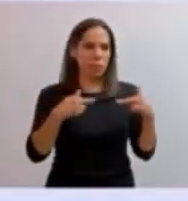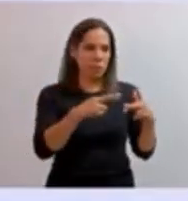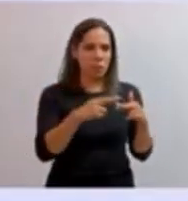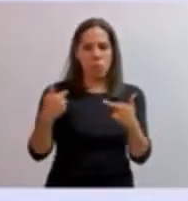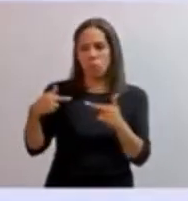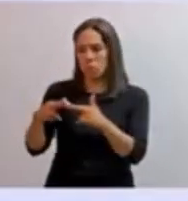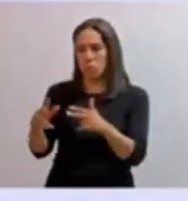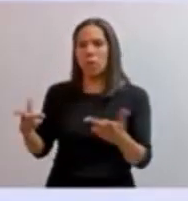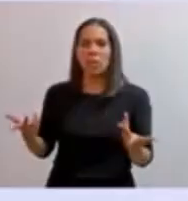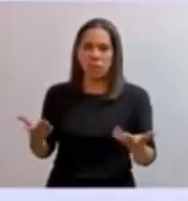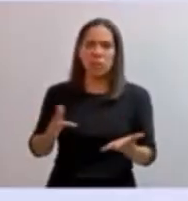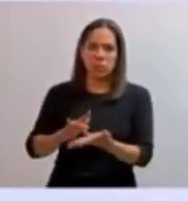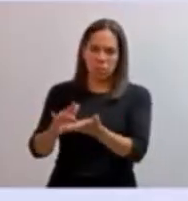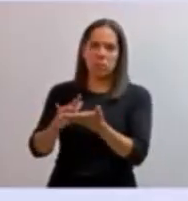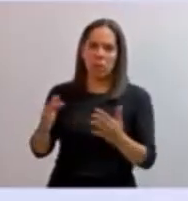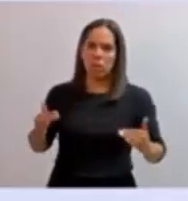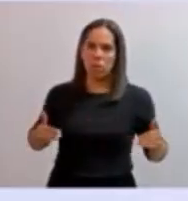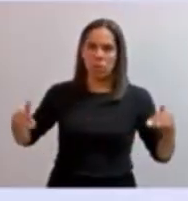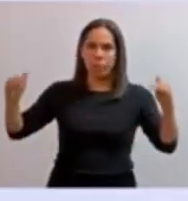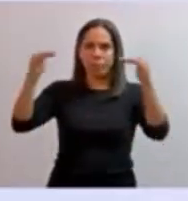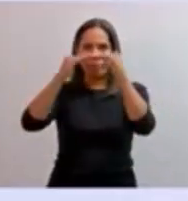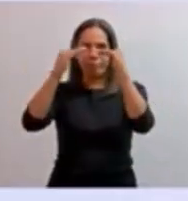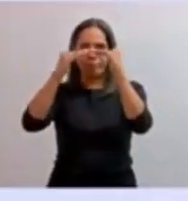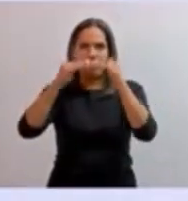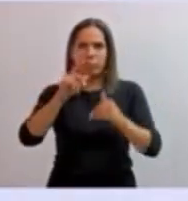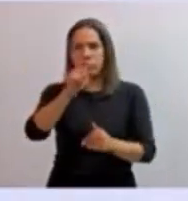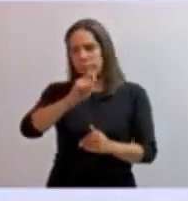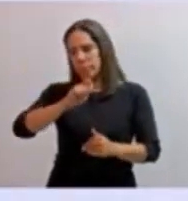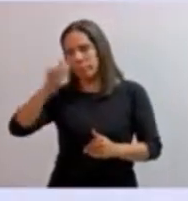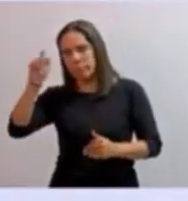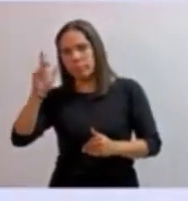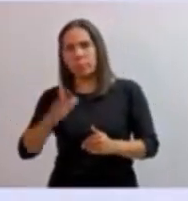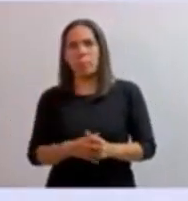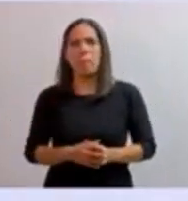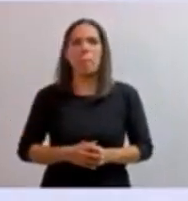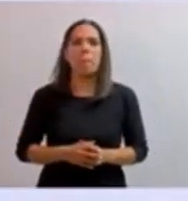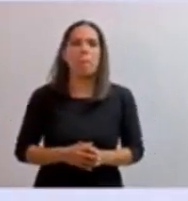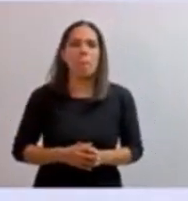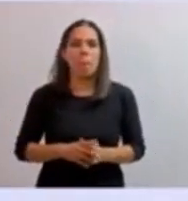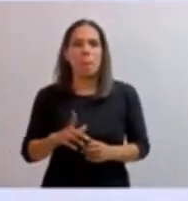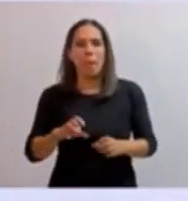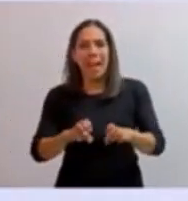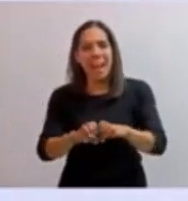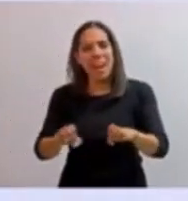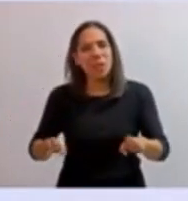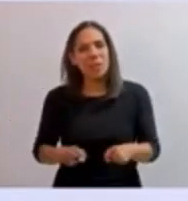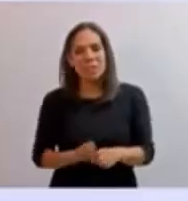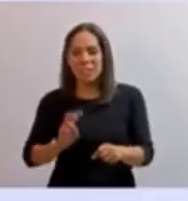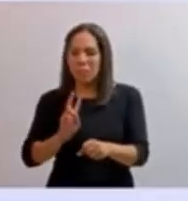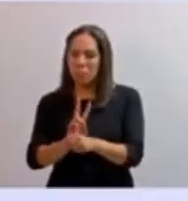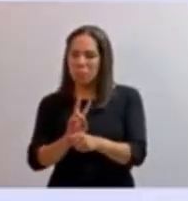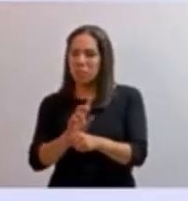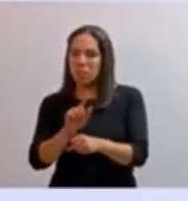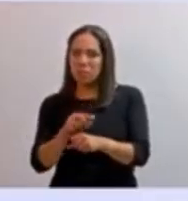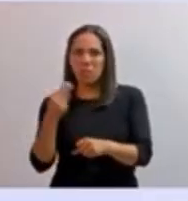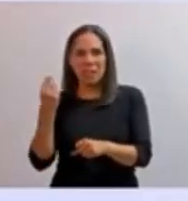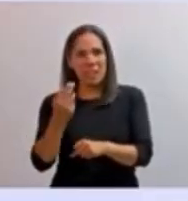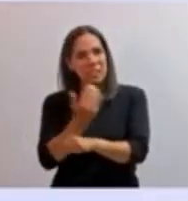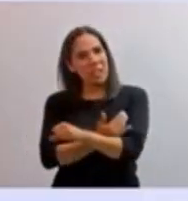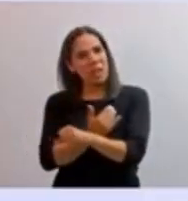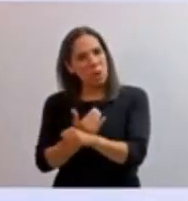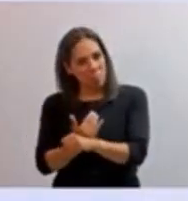profesional. Otro comentario más de Miriam Vázquez que dice, los equipos de supervisión deben acompañar, contribuir y